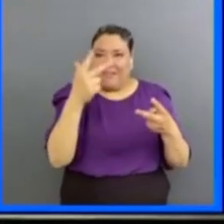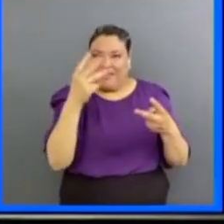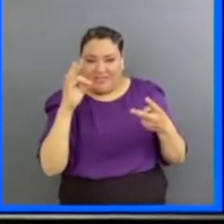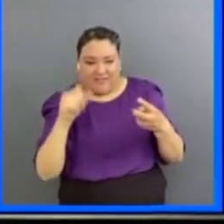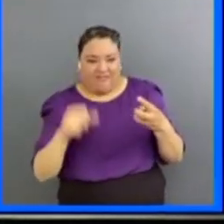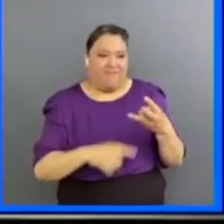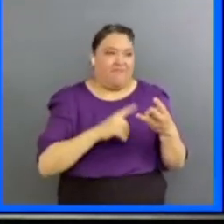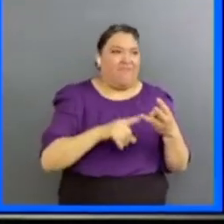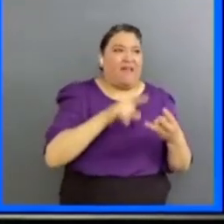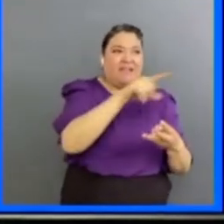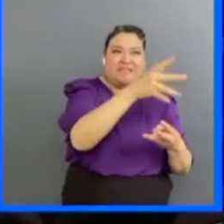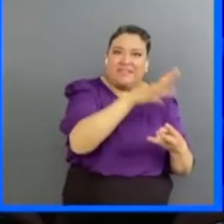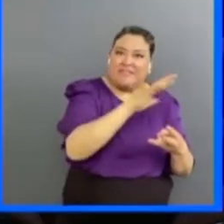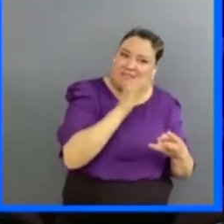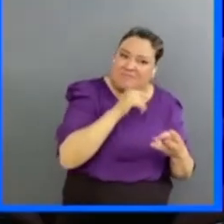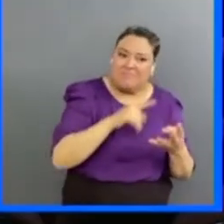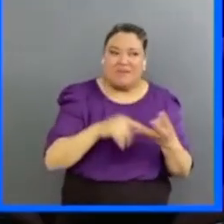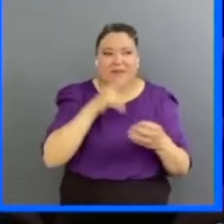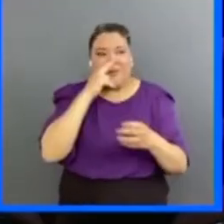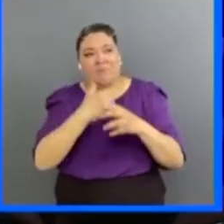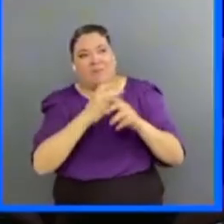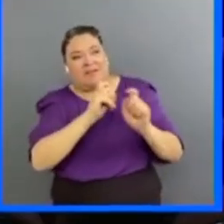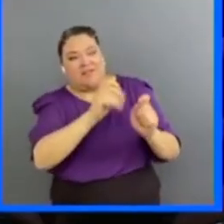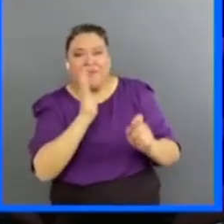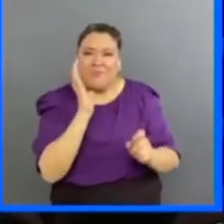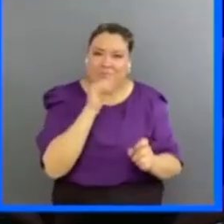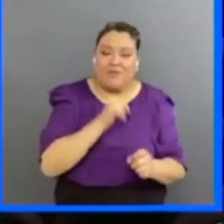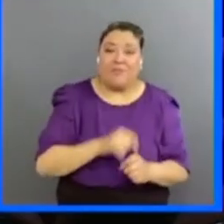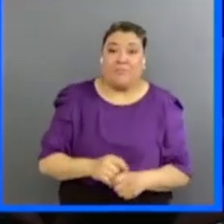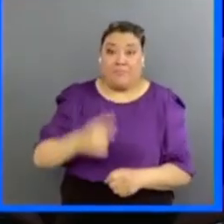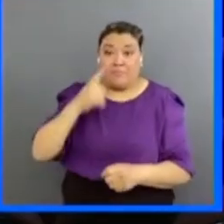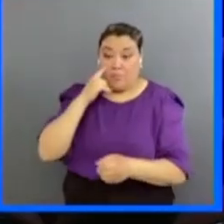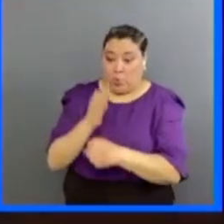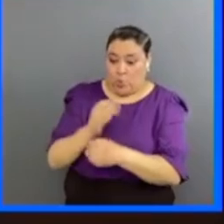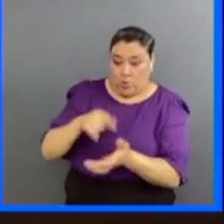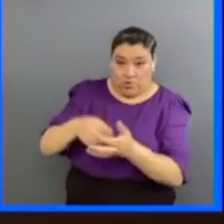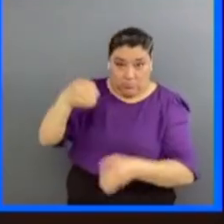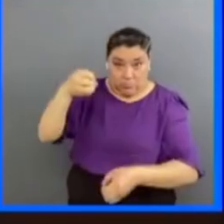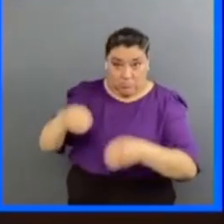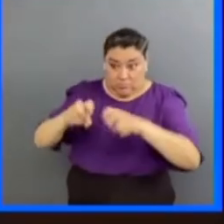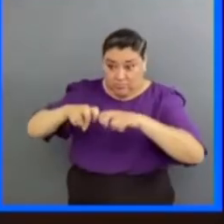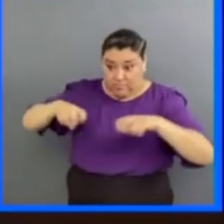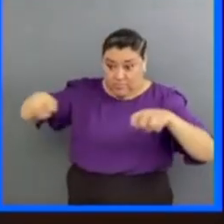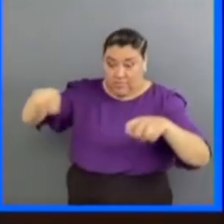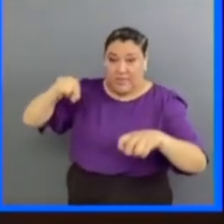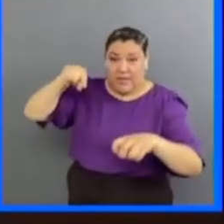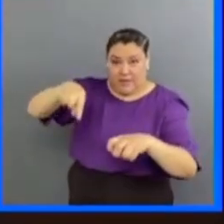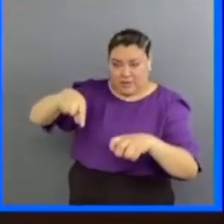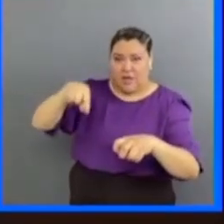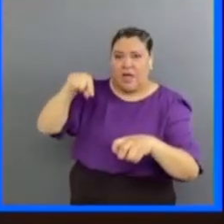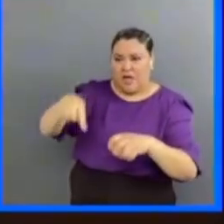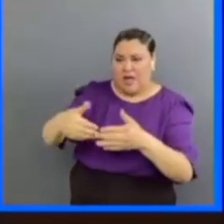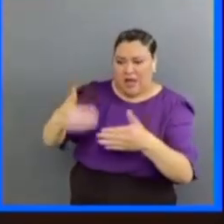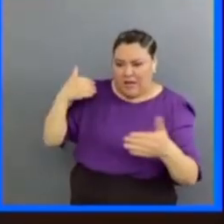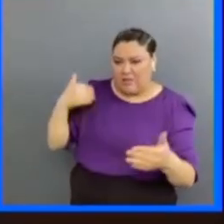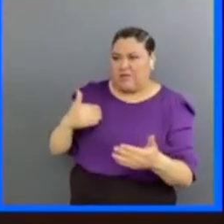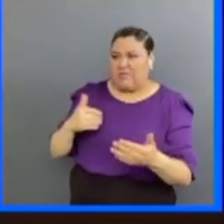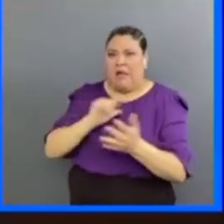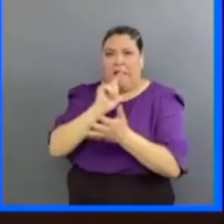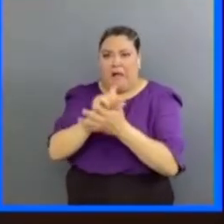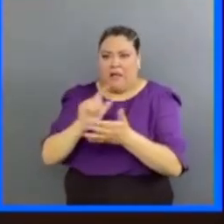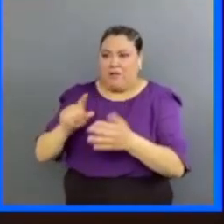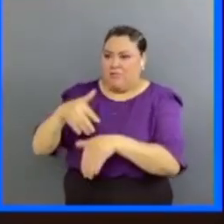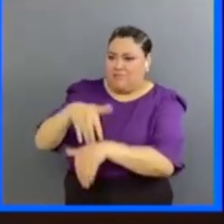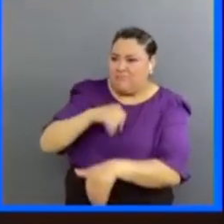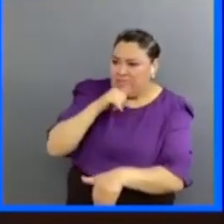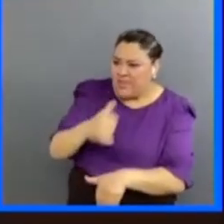2 conflictos competenciales. No se argumenta que el Tribunal Colegiado de Conocimiento se haya apartado de algún precedente aplicable